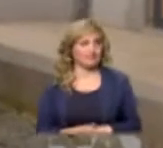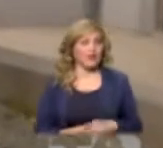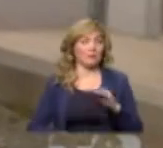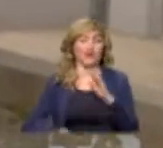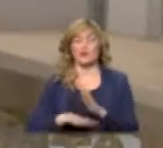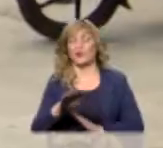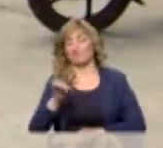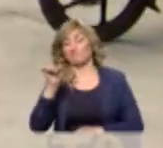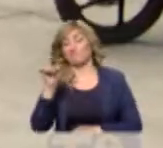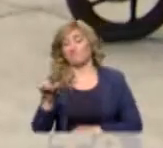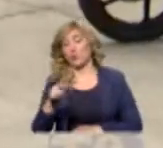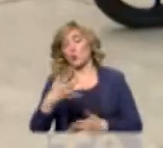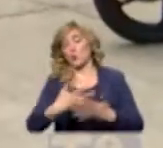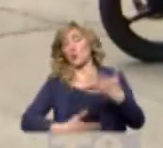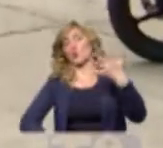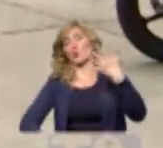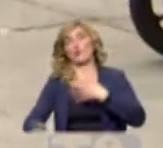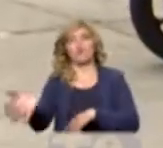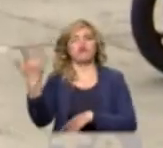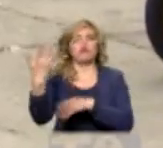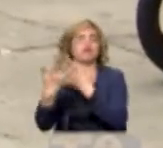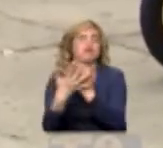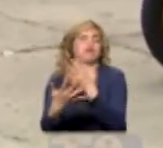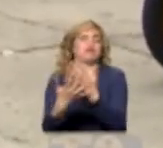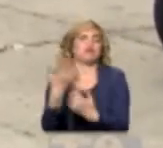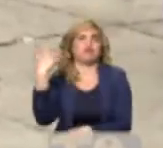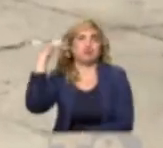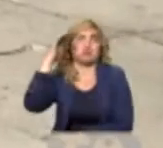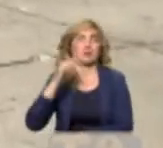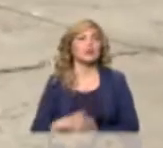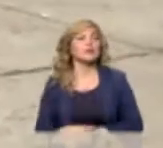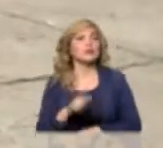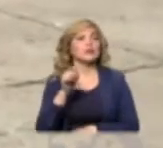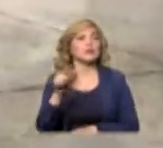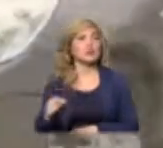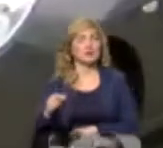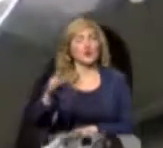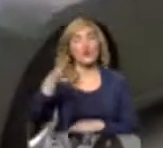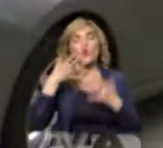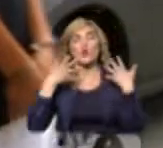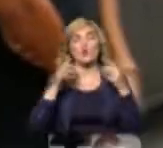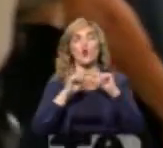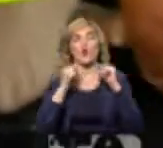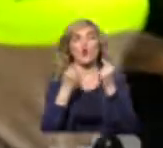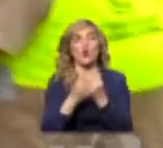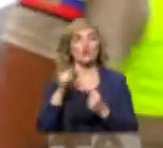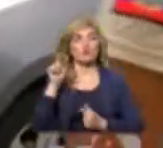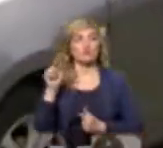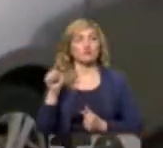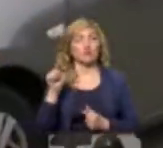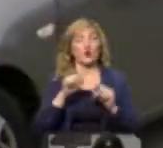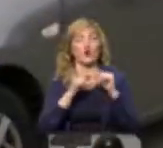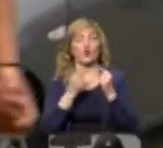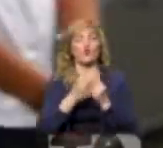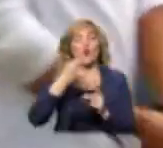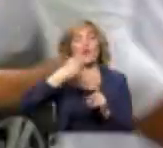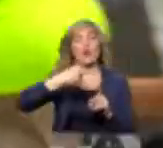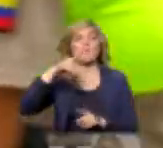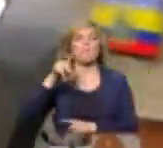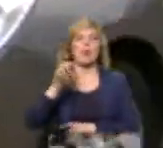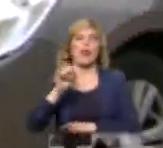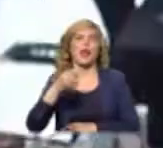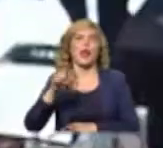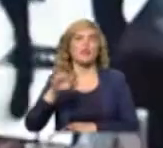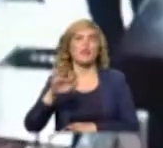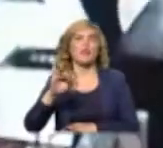amplio historial delictivo. Mientras que en Guayaquil, agentes de la CIPROVAC desarticularon a la agrupación delictiva de los Pegaditos, también captados